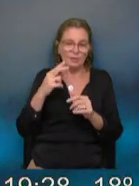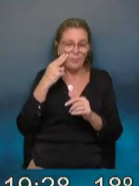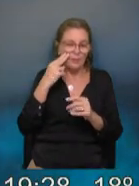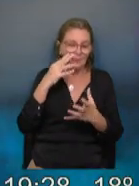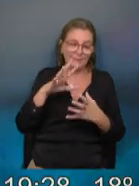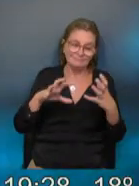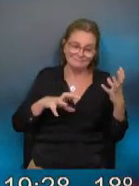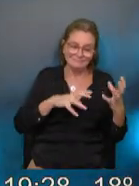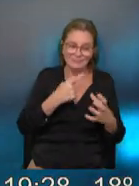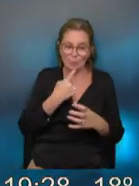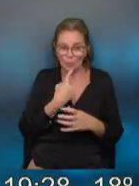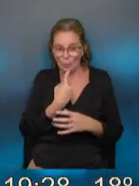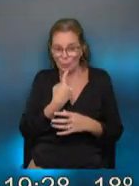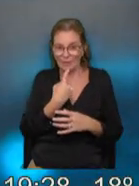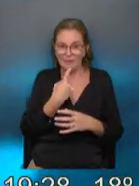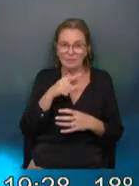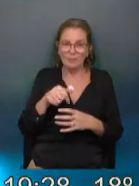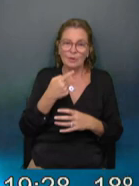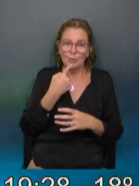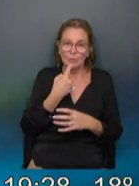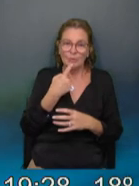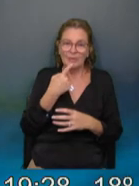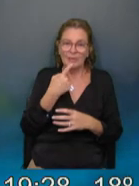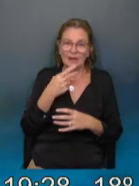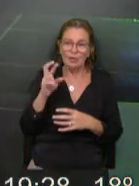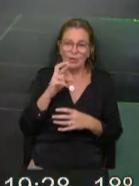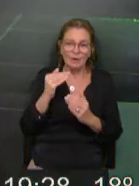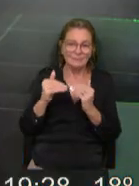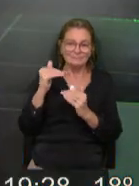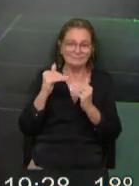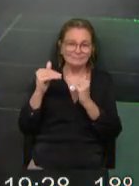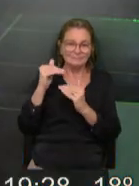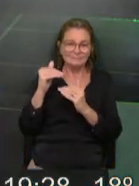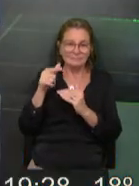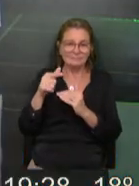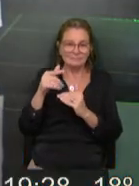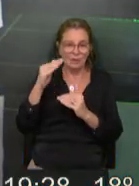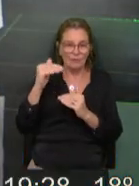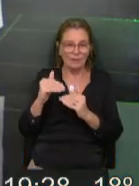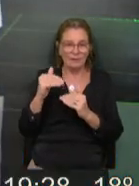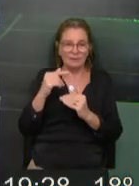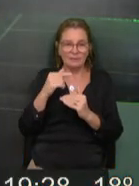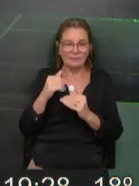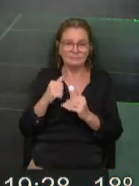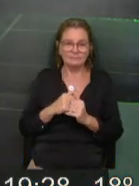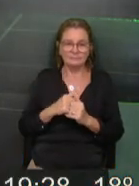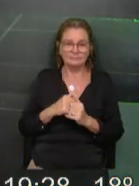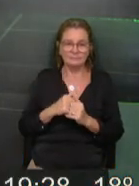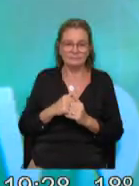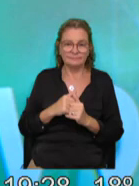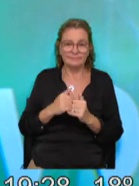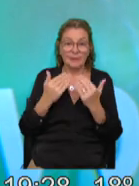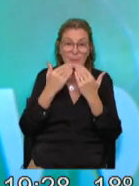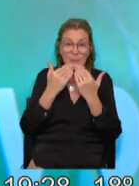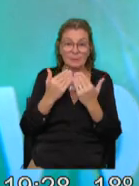de alguna manera eso genera incertidumbre y en la incertidumbre el dólar se fortalece, es decir, las monedas se deprecian o lo que es lo mismo, el tipo de cambio sube. Muy bien. Bueno,